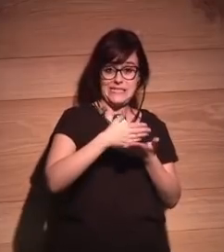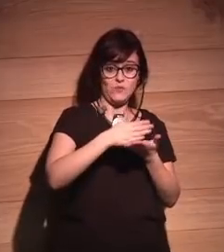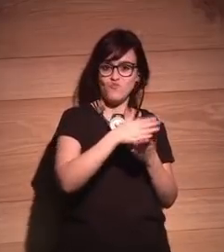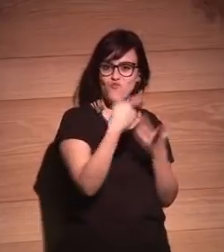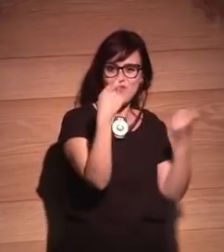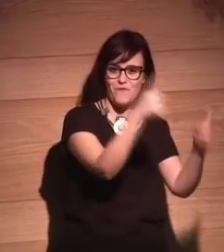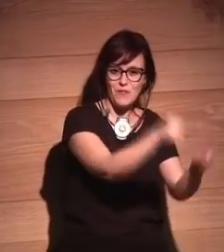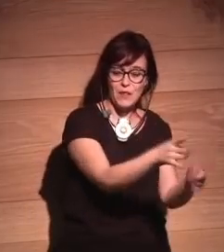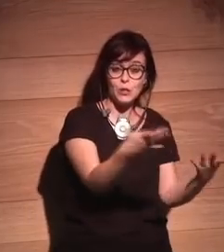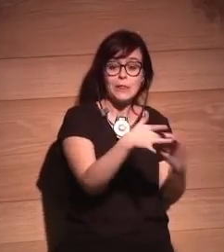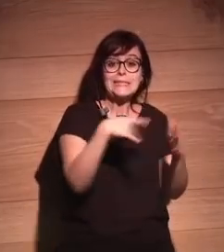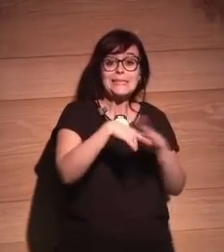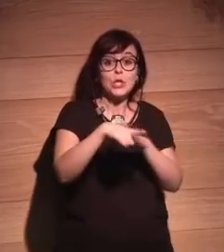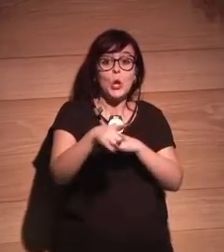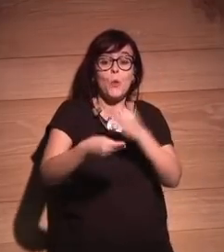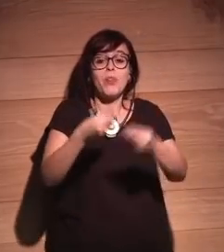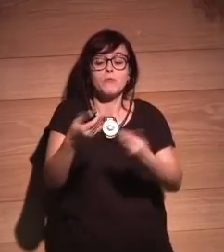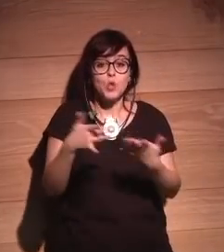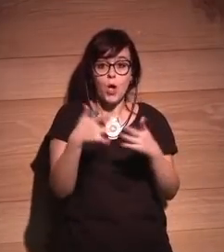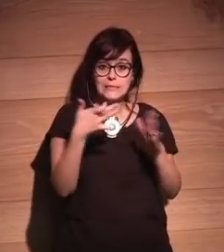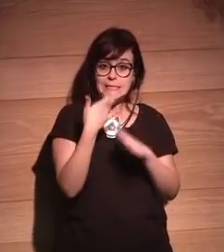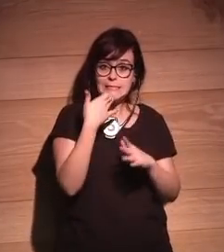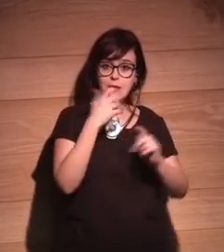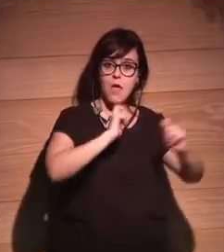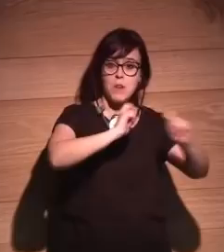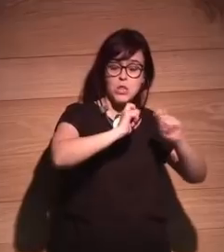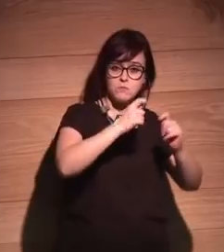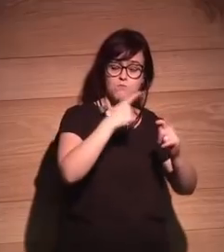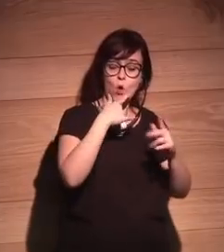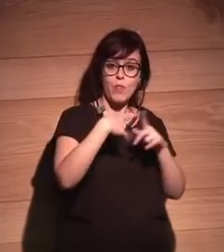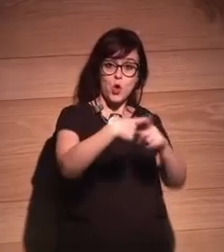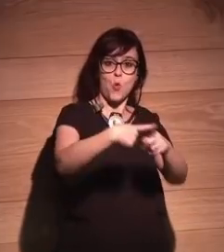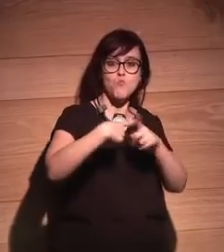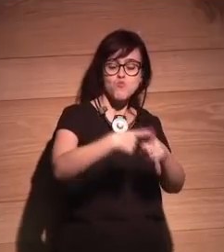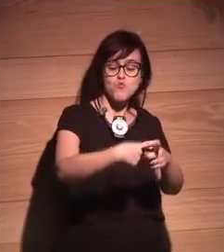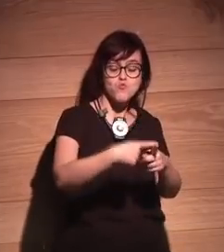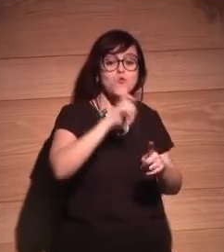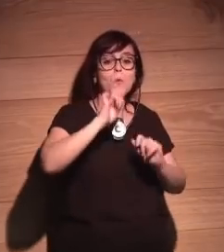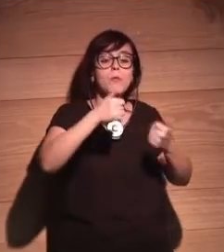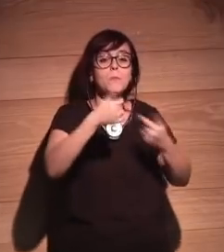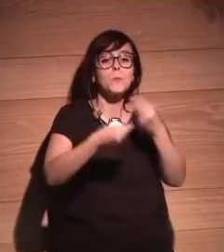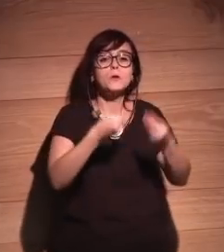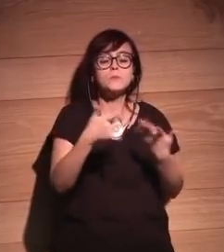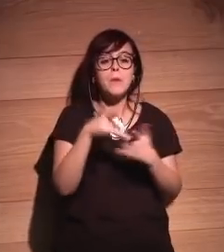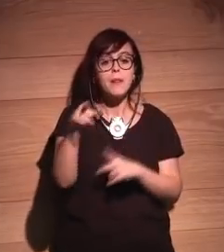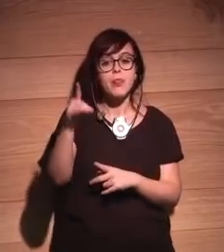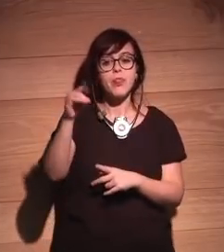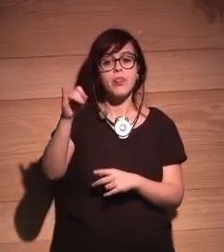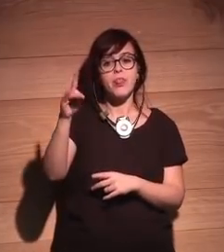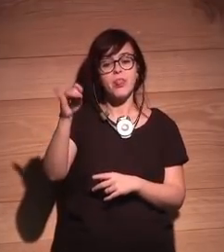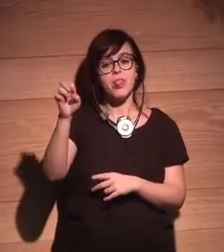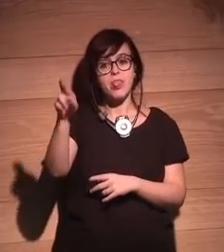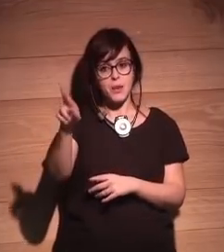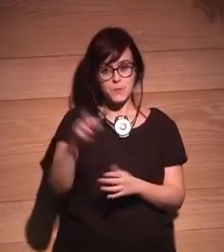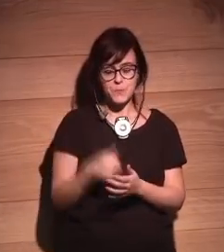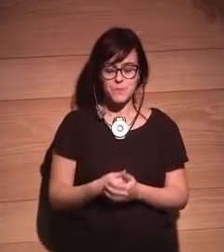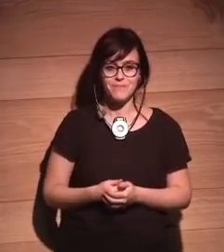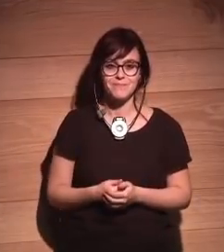¿Cómo lo gestionamos para un periodismo del bien común? Y podemos empezar por ti, Didier.